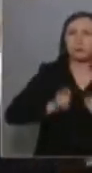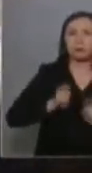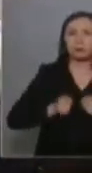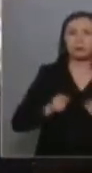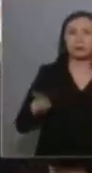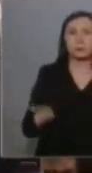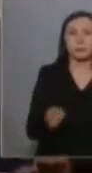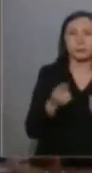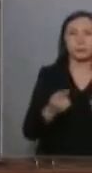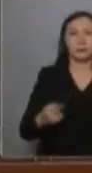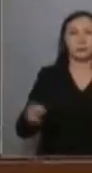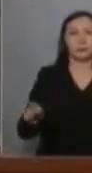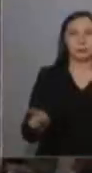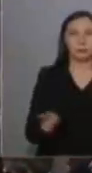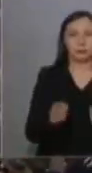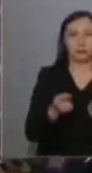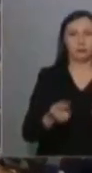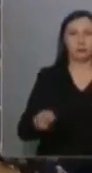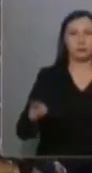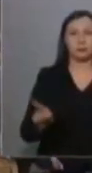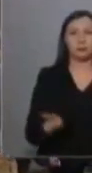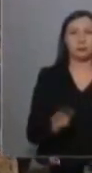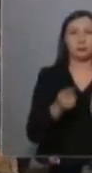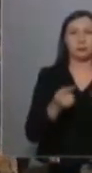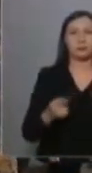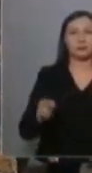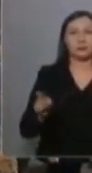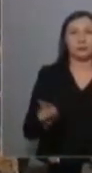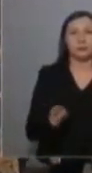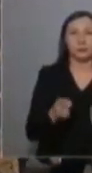del Senado, el socialista Álvaro Elizalde, que fue